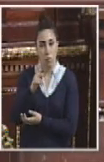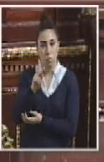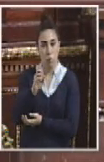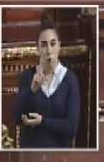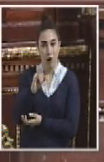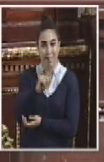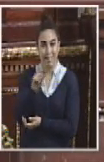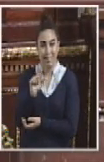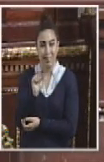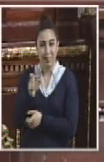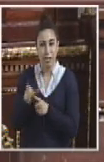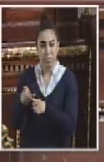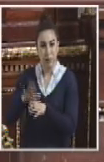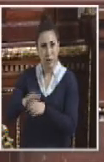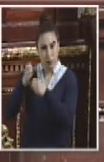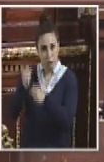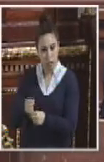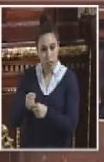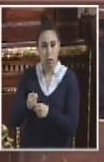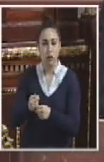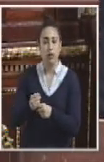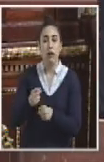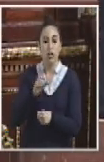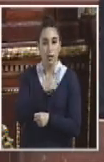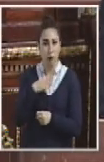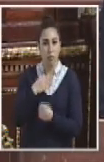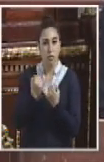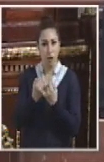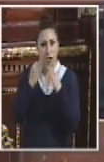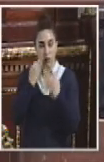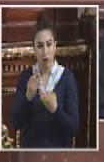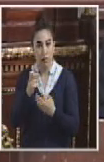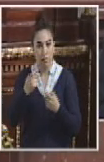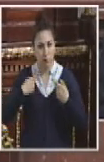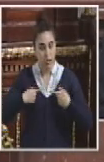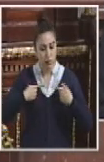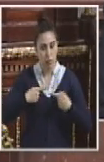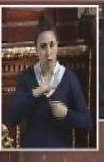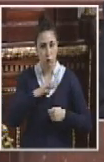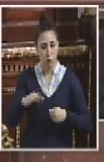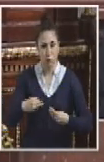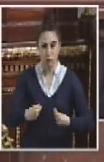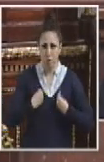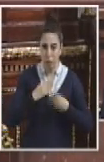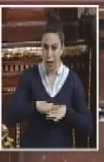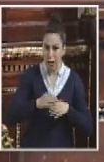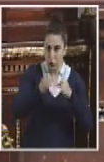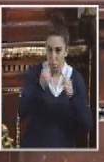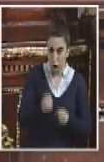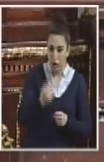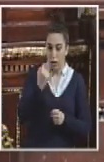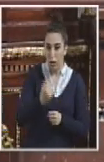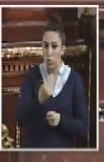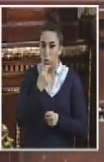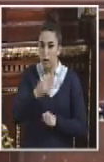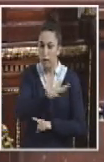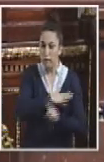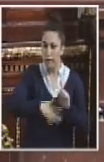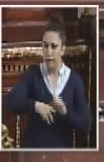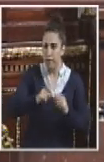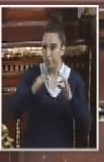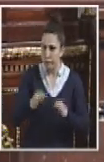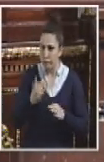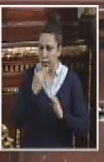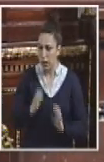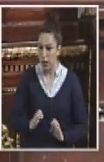físico atienda las necesidades del funcionamiento del centro, que éste sea adecuado y seguro, así como contar con un uso de suelo permitido. En